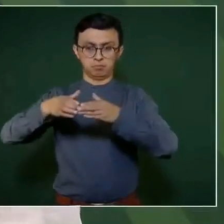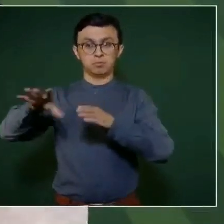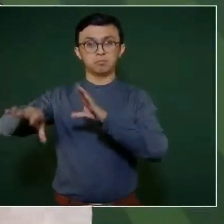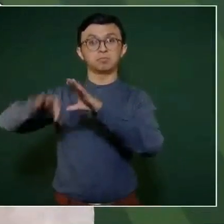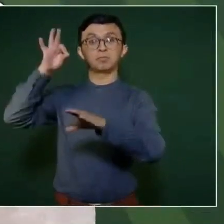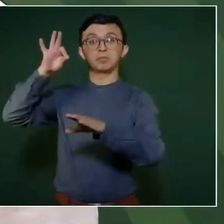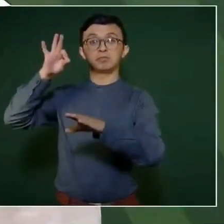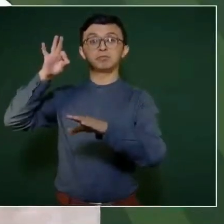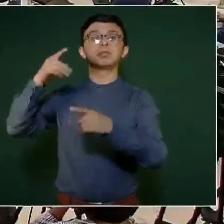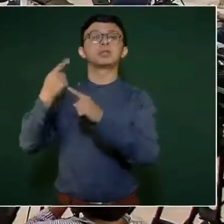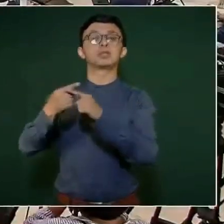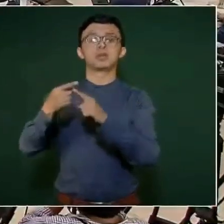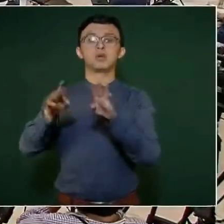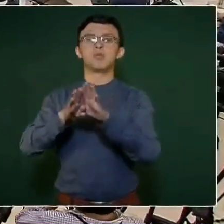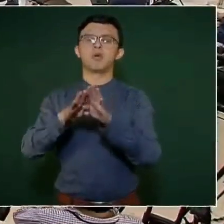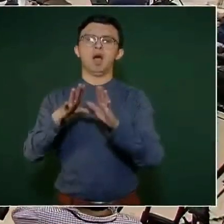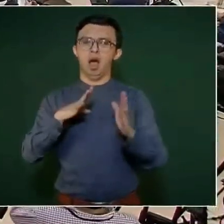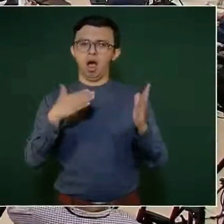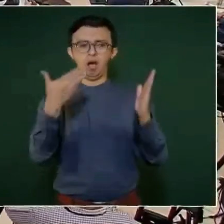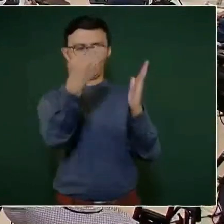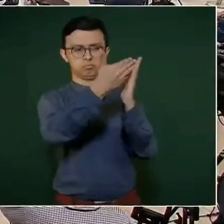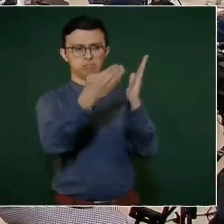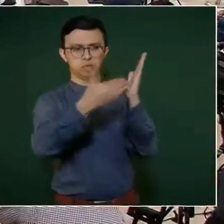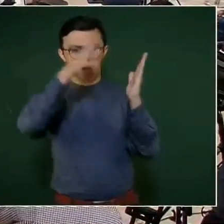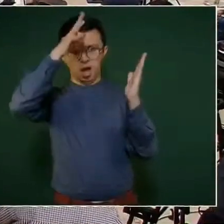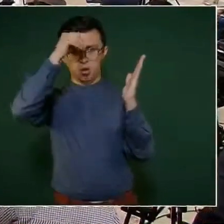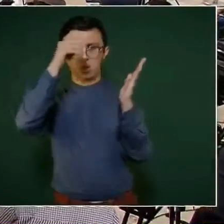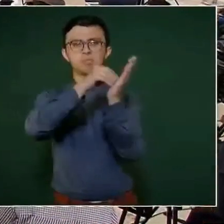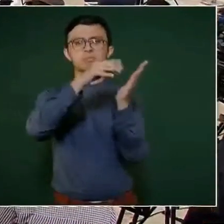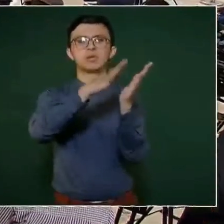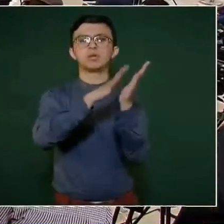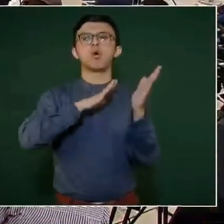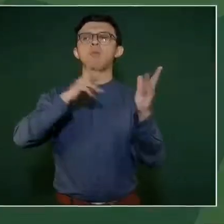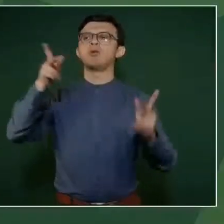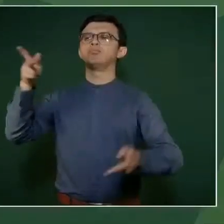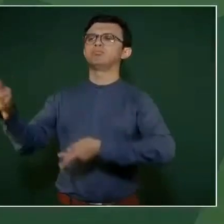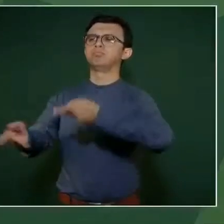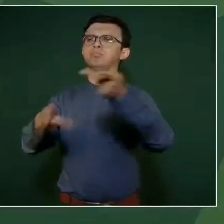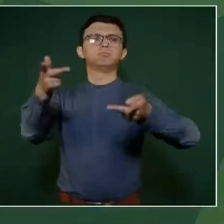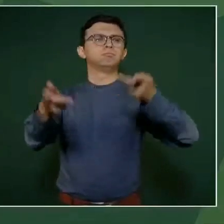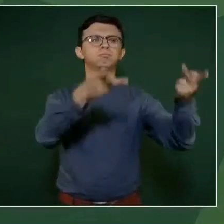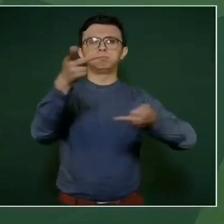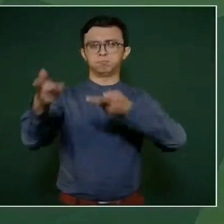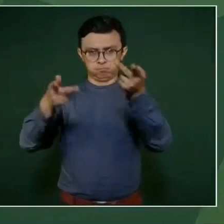en el estatuto, está acordado, va a ser una encuesta.